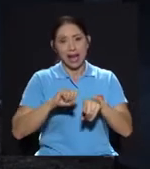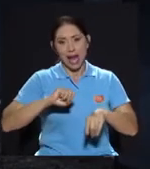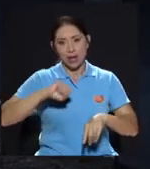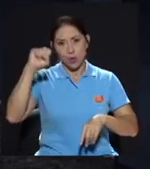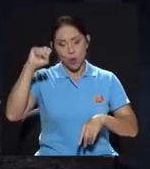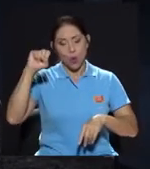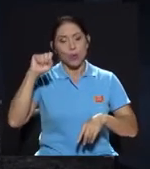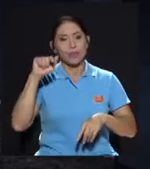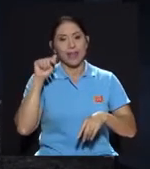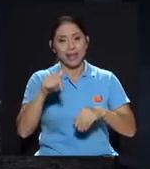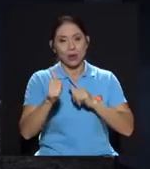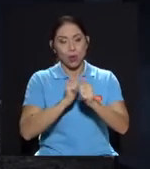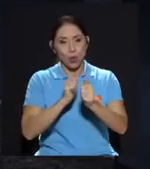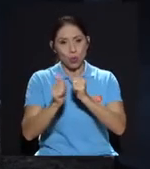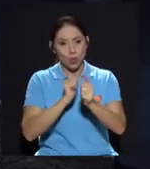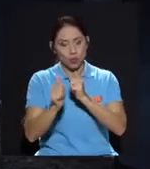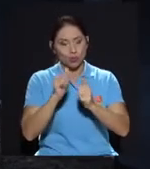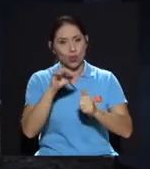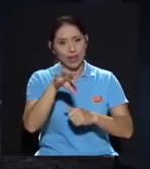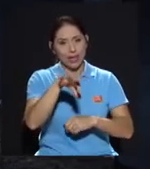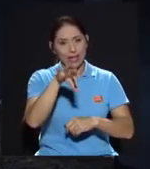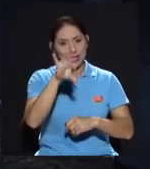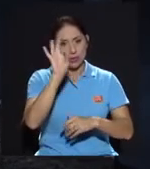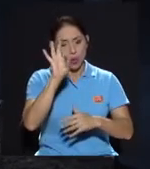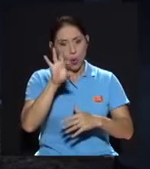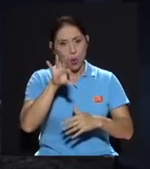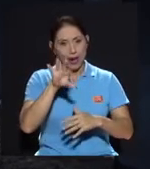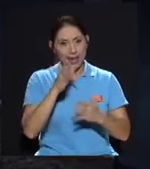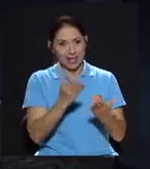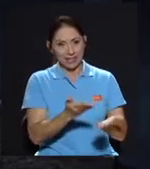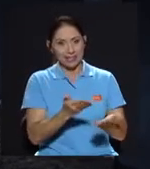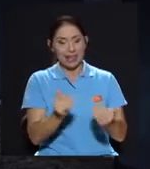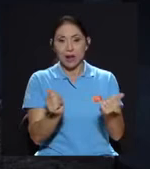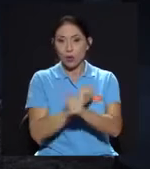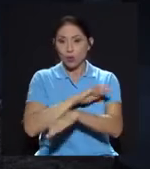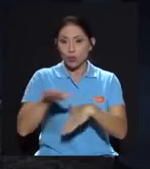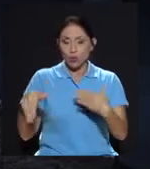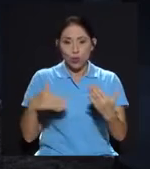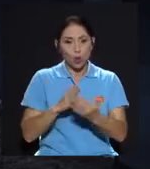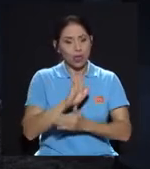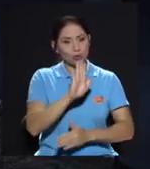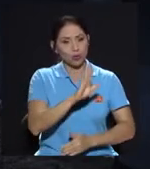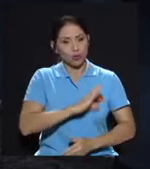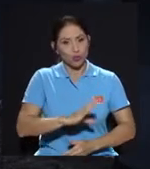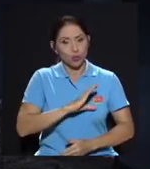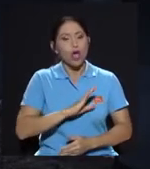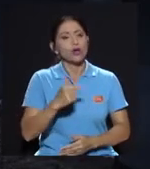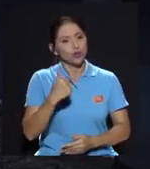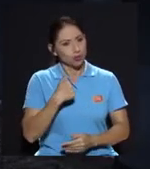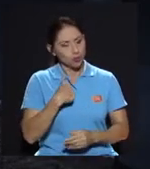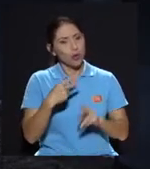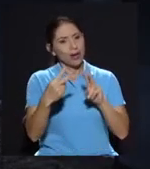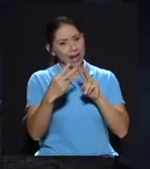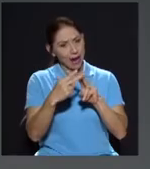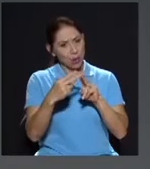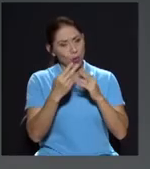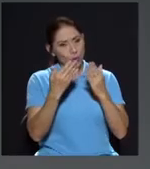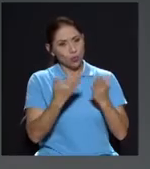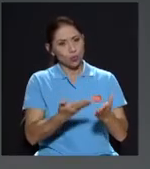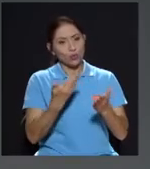de escogencia con todos los méritos que tiene yo que la conocí hace